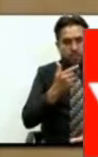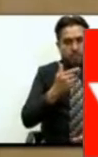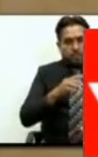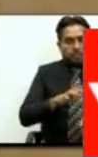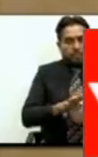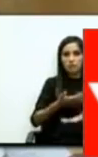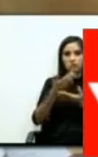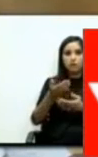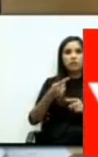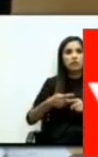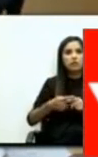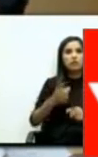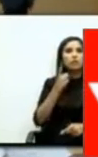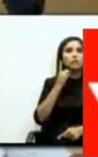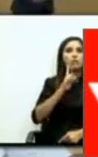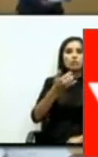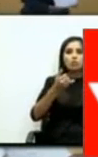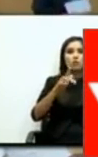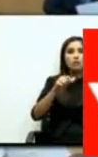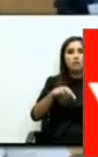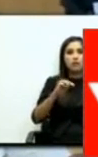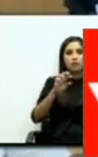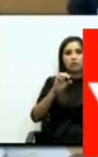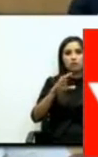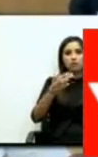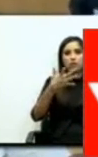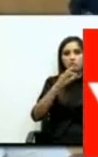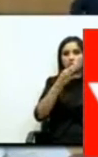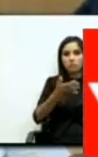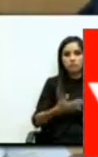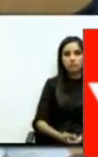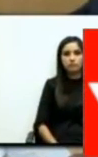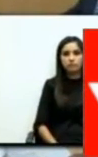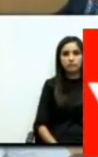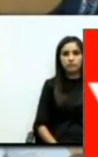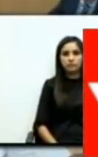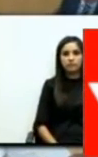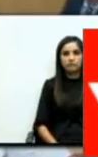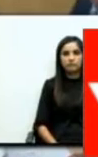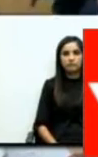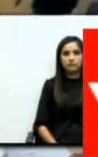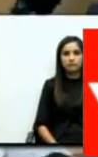de vulneración de los de la palabra la diputada y una rosa aguilar hasta por diez minutos adelante diputada